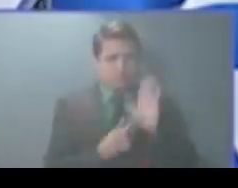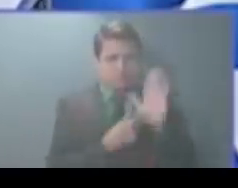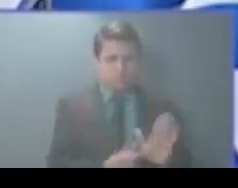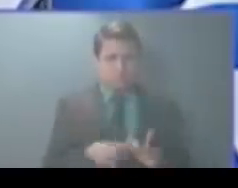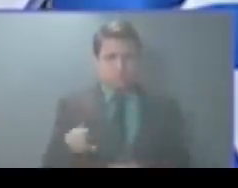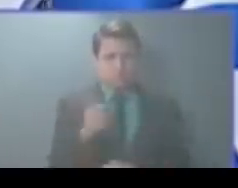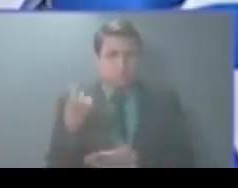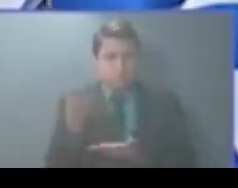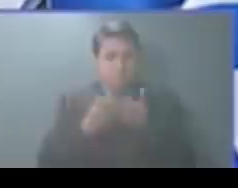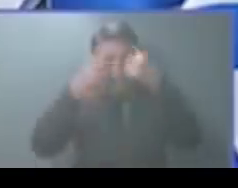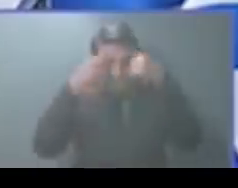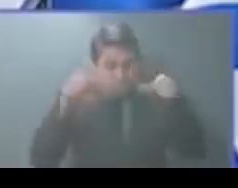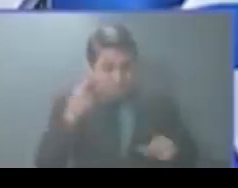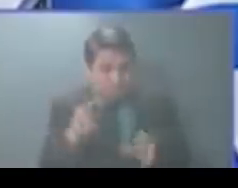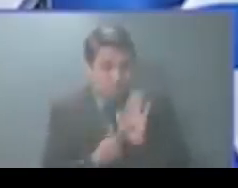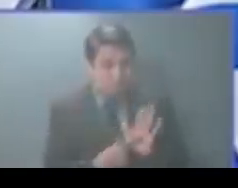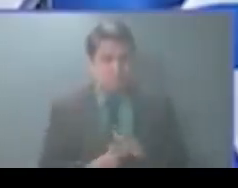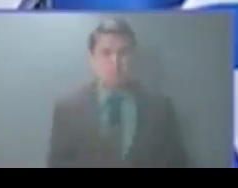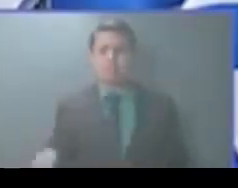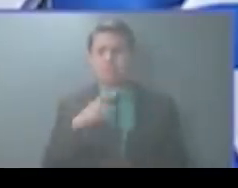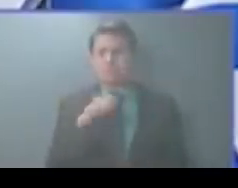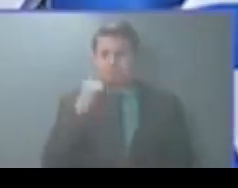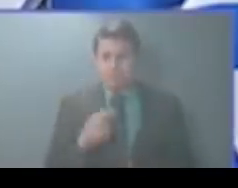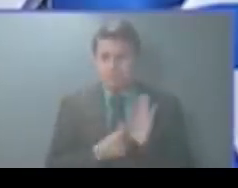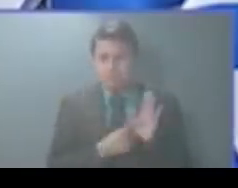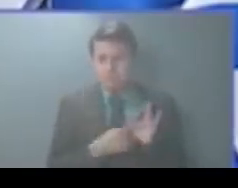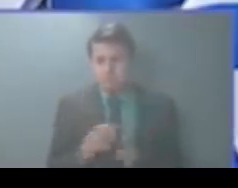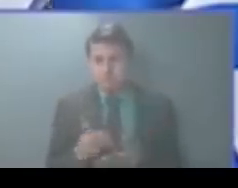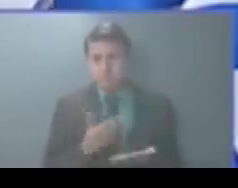ese acuerdo para que la Fuerza Armada siguiese existiendo en nuestra tierra.